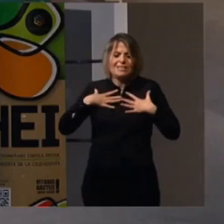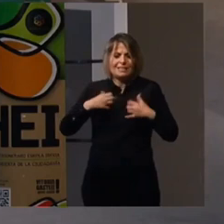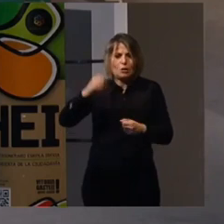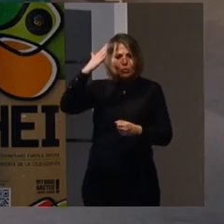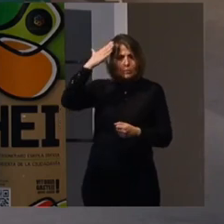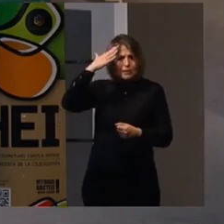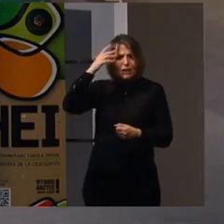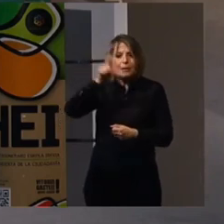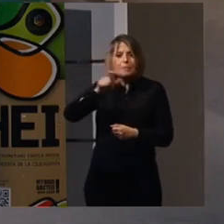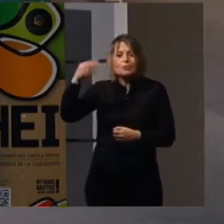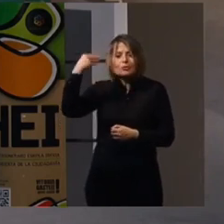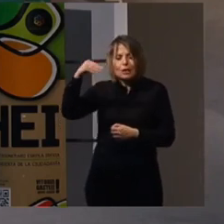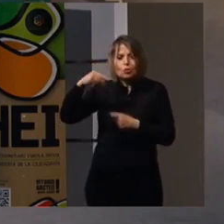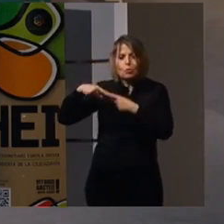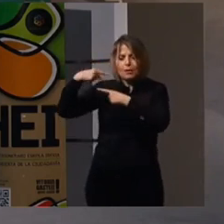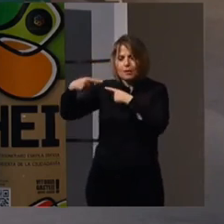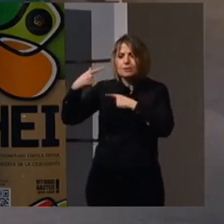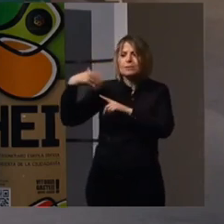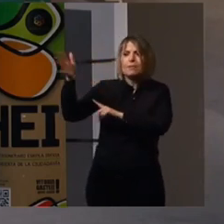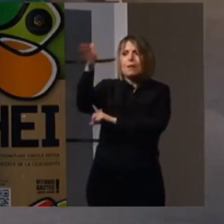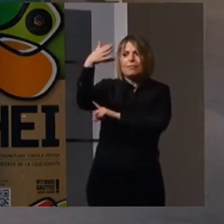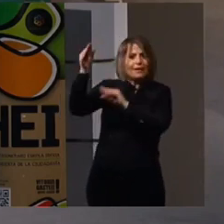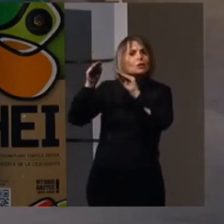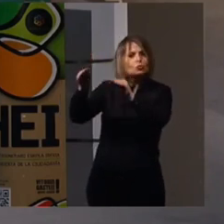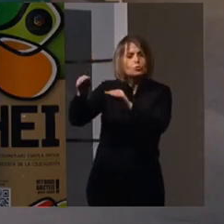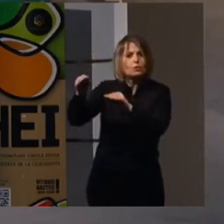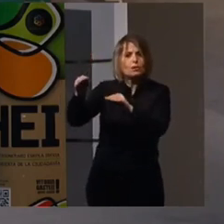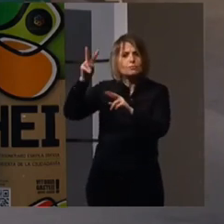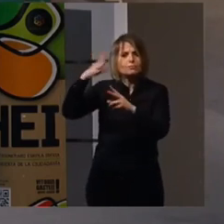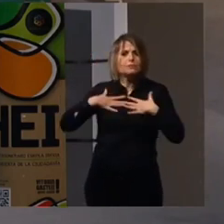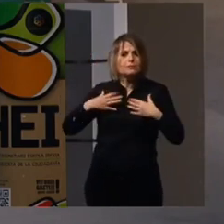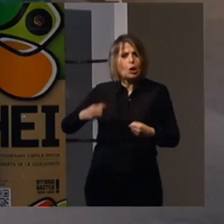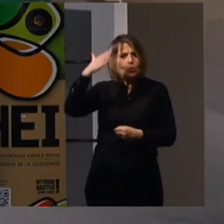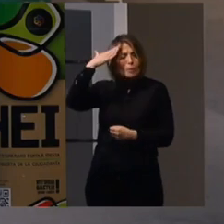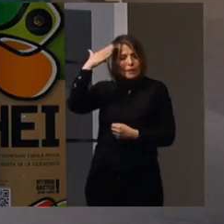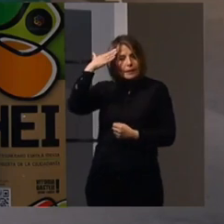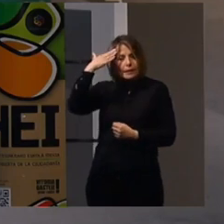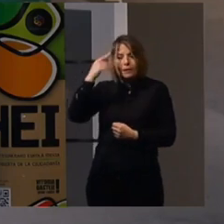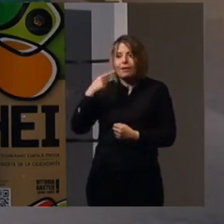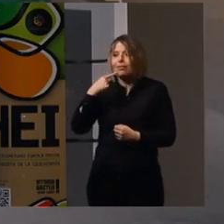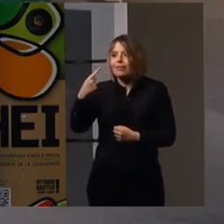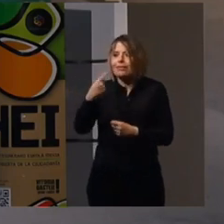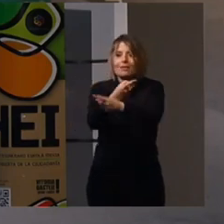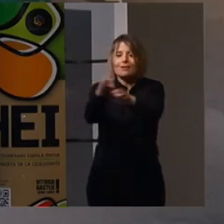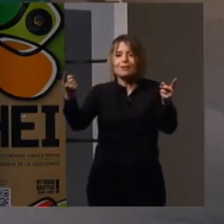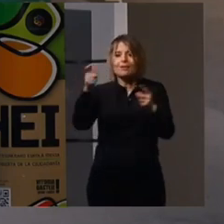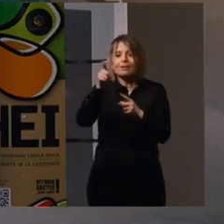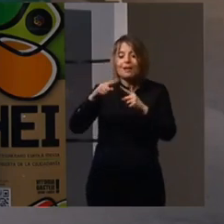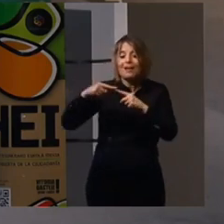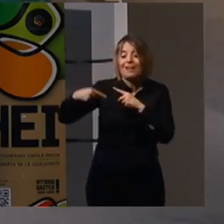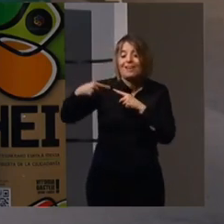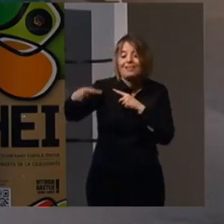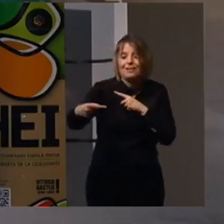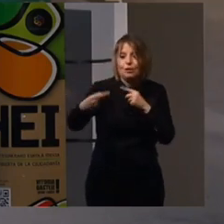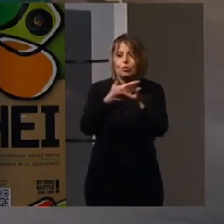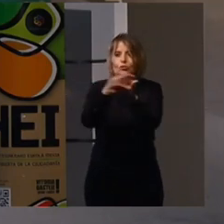mental. Es una generación que lleva muy por bandera ese tema, ¿no? Y de alguna manera intentan decirle al resto de las generaciones,